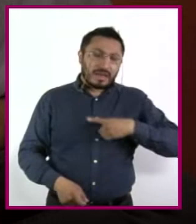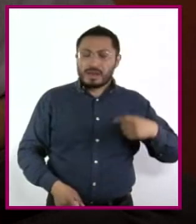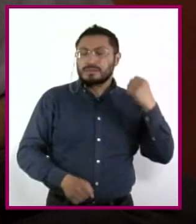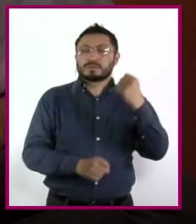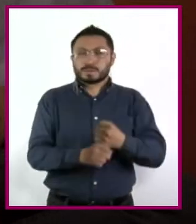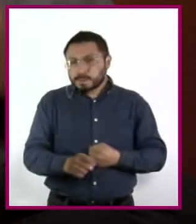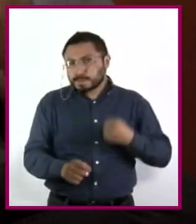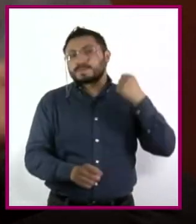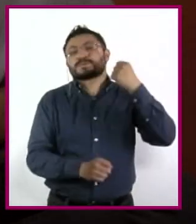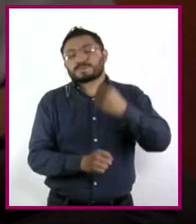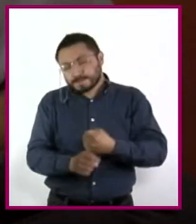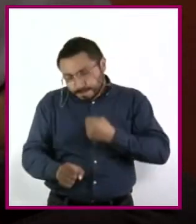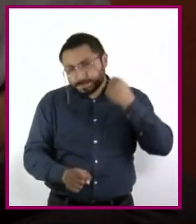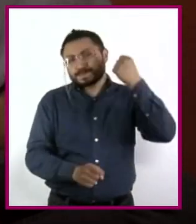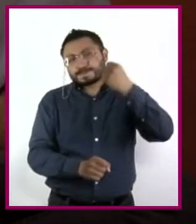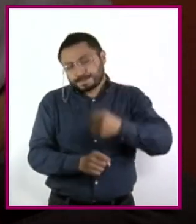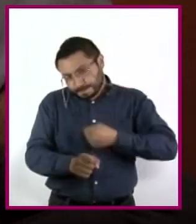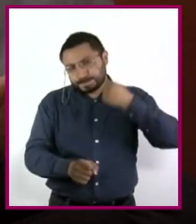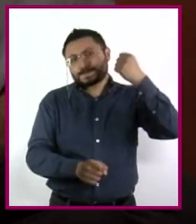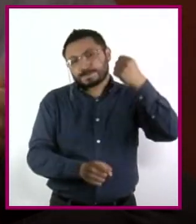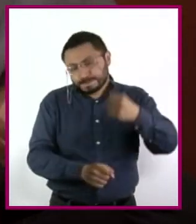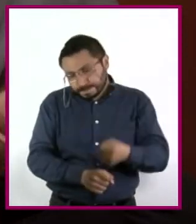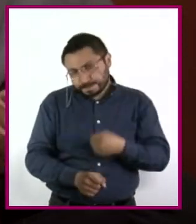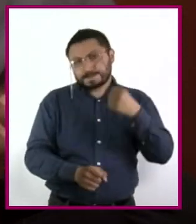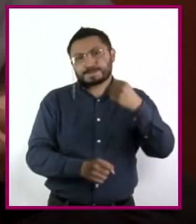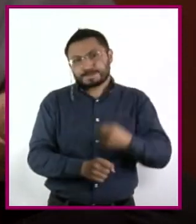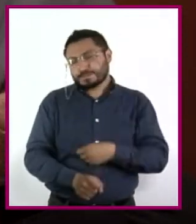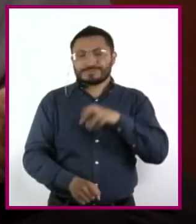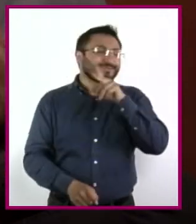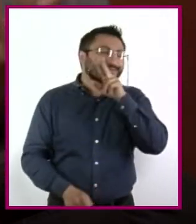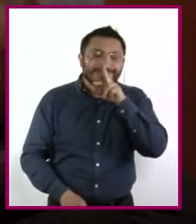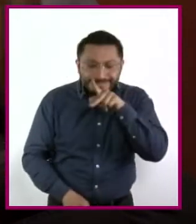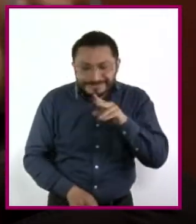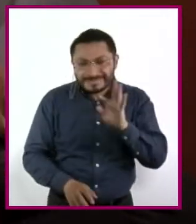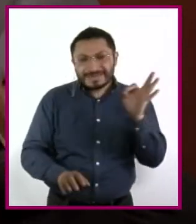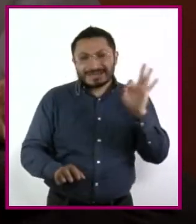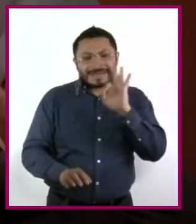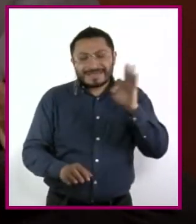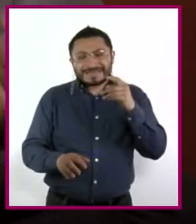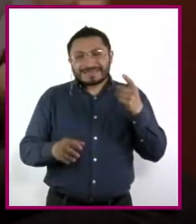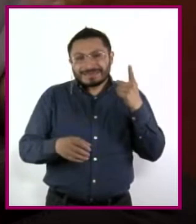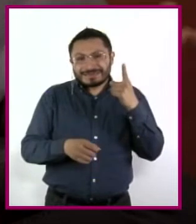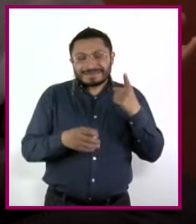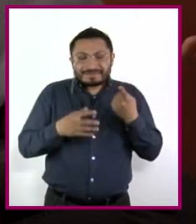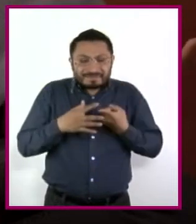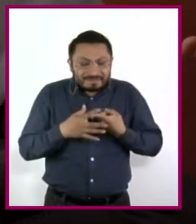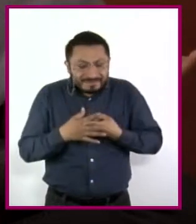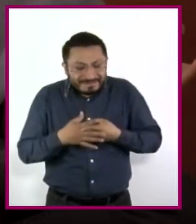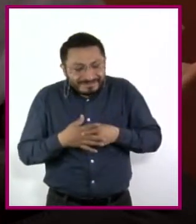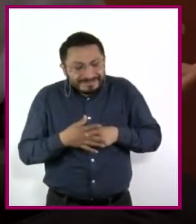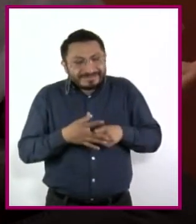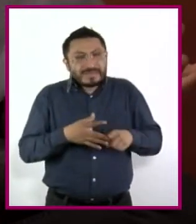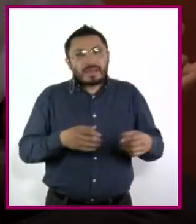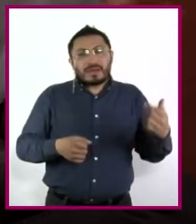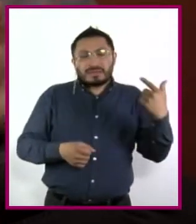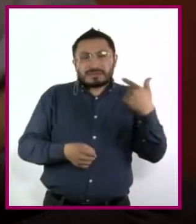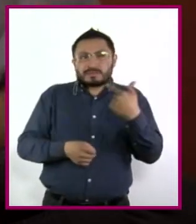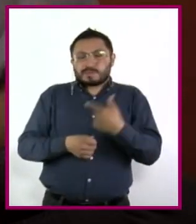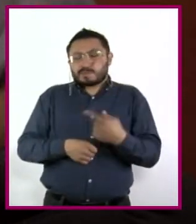y de ensayo y error, así que no se me agüiten si al principio cuesta trabajo y reconozcan sus